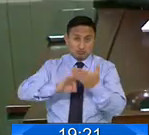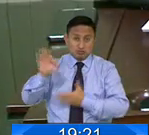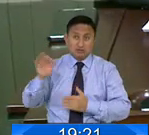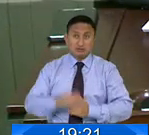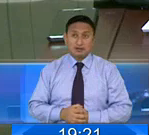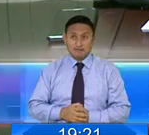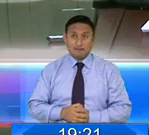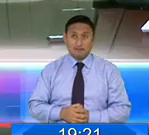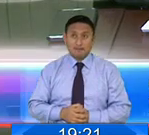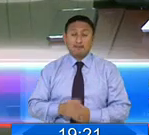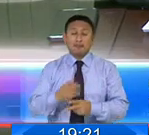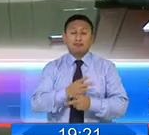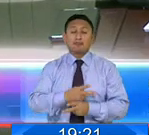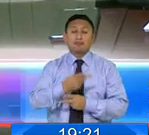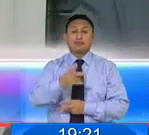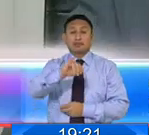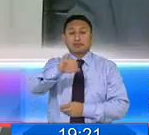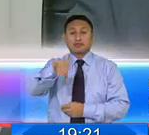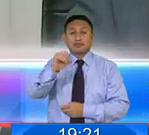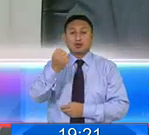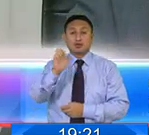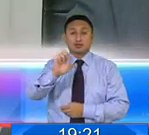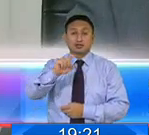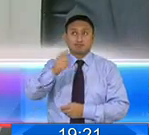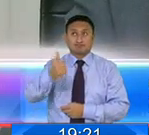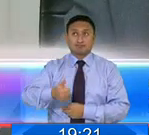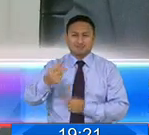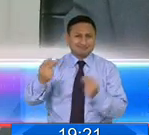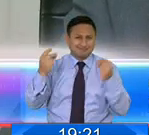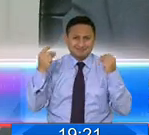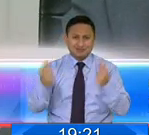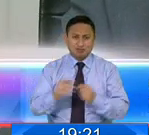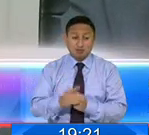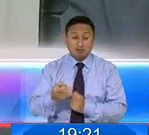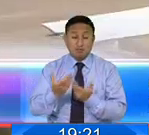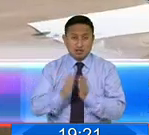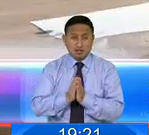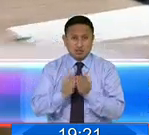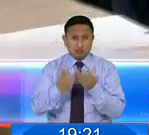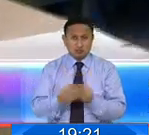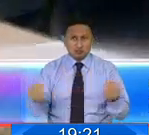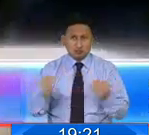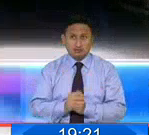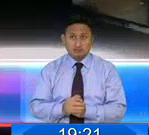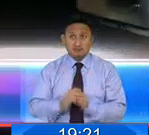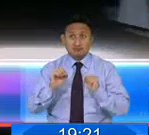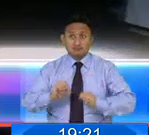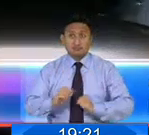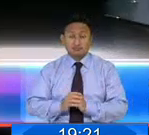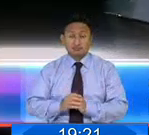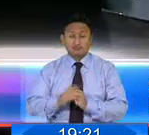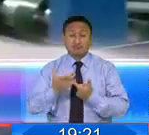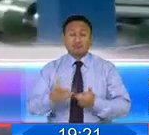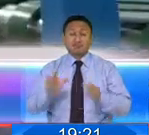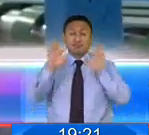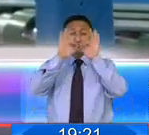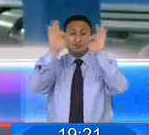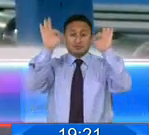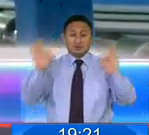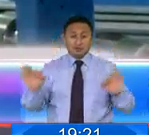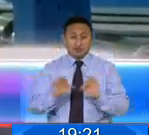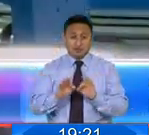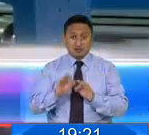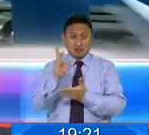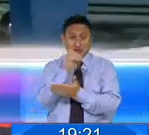El consejero José Cabrera confía que el tribunal resuelva lo más pronto posible el recurso, ya que los diseños para las papeletas para la segunda